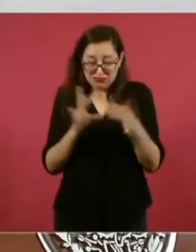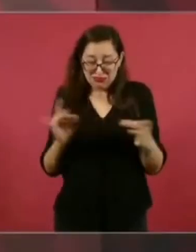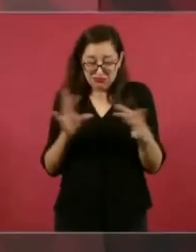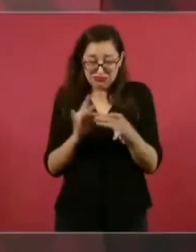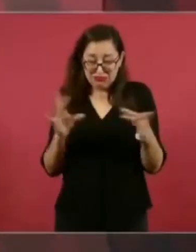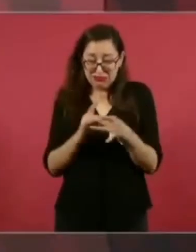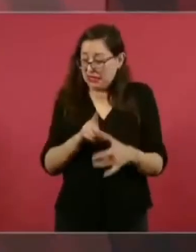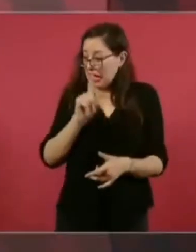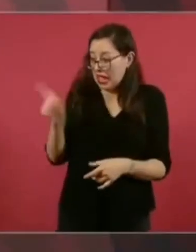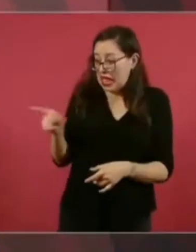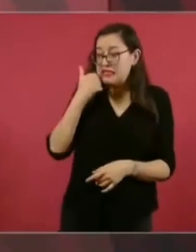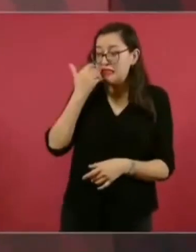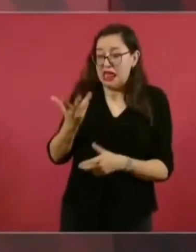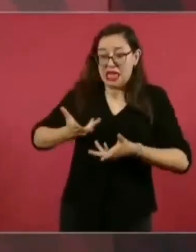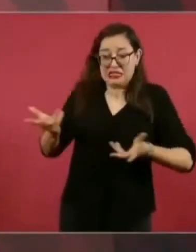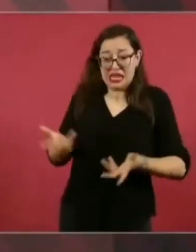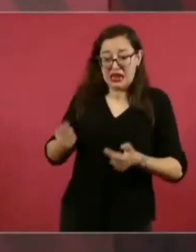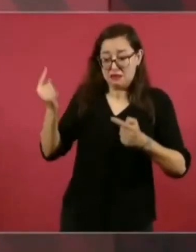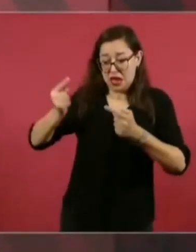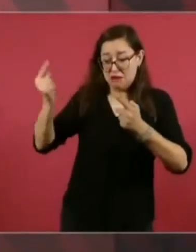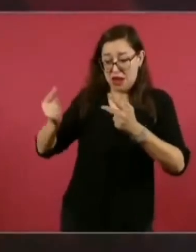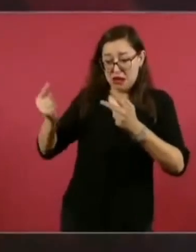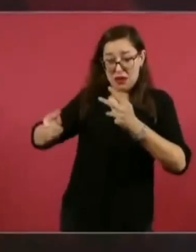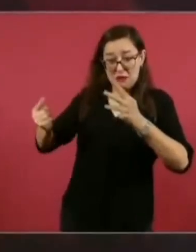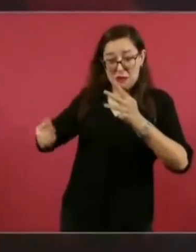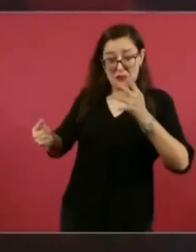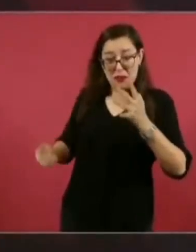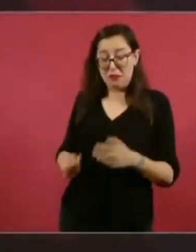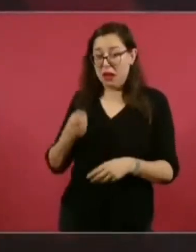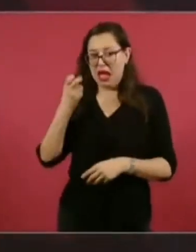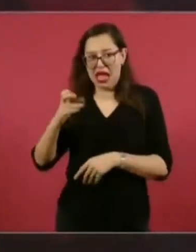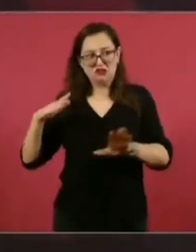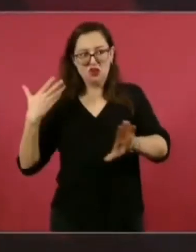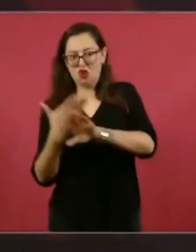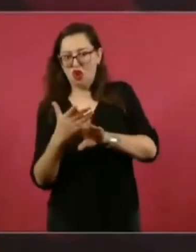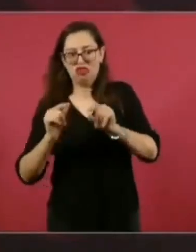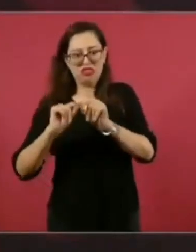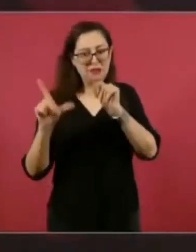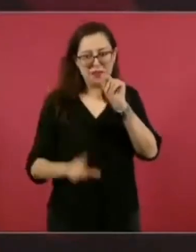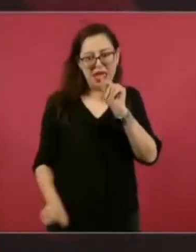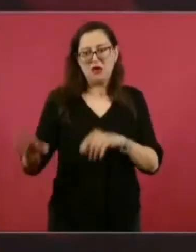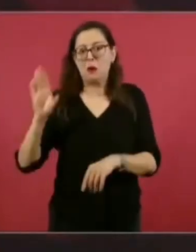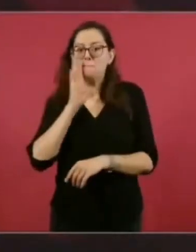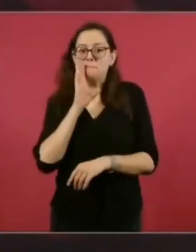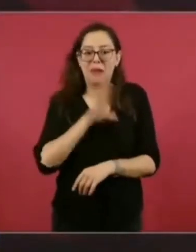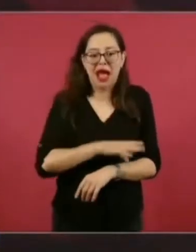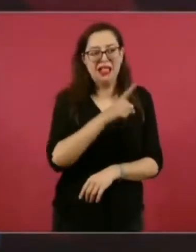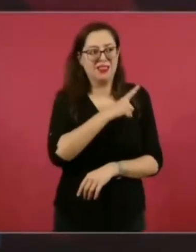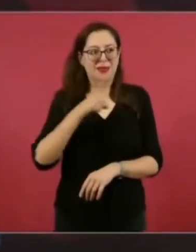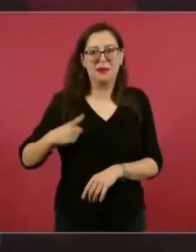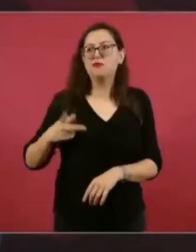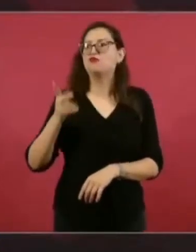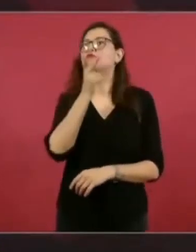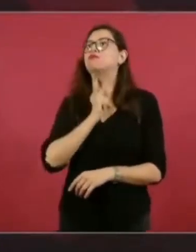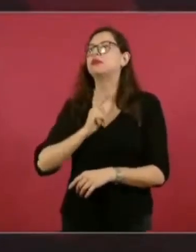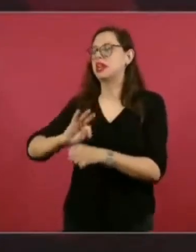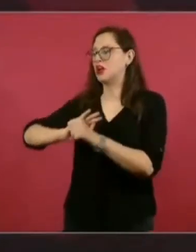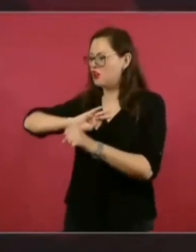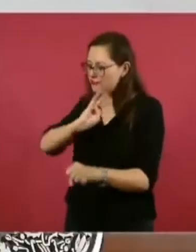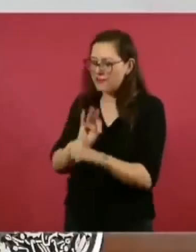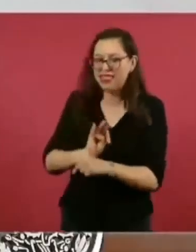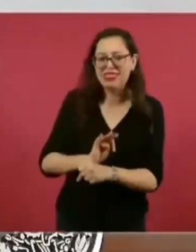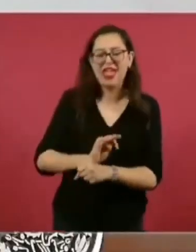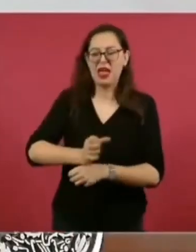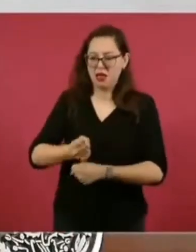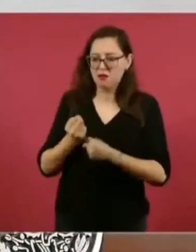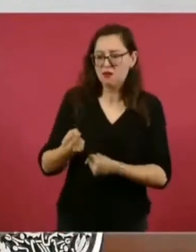lo que pretendían hacer y cómo no convenía y cómo teníamos que defender el petróleo y cómo